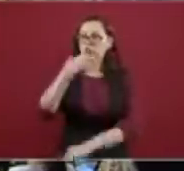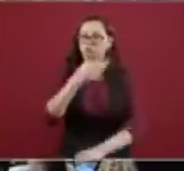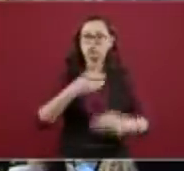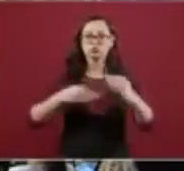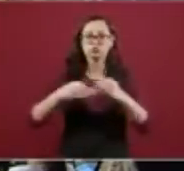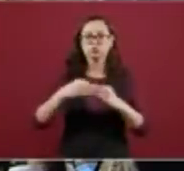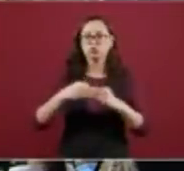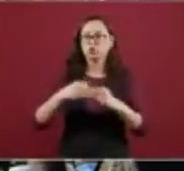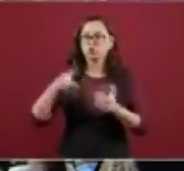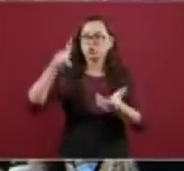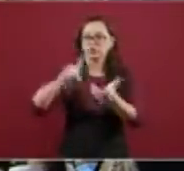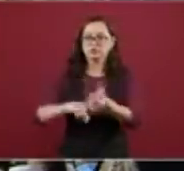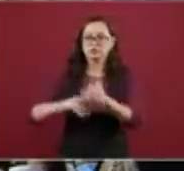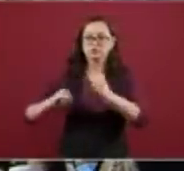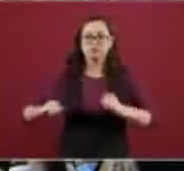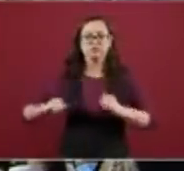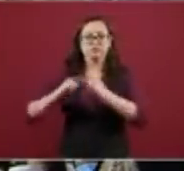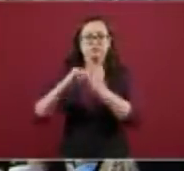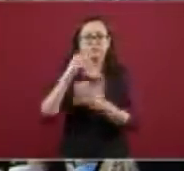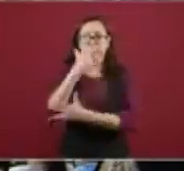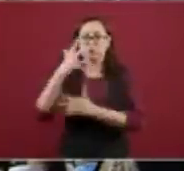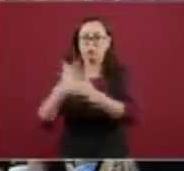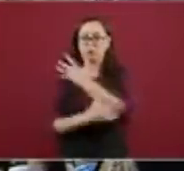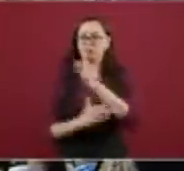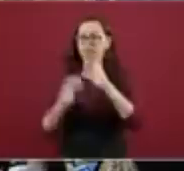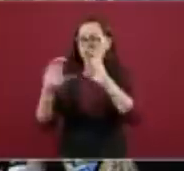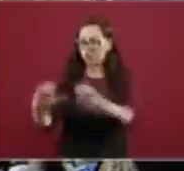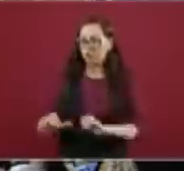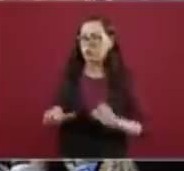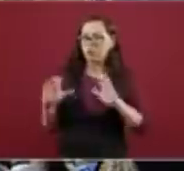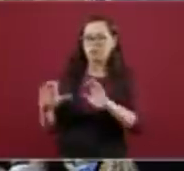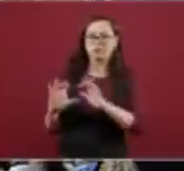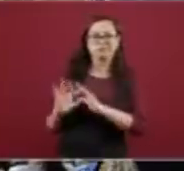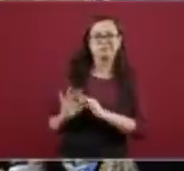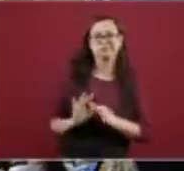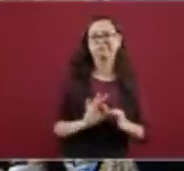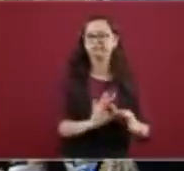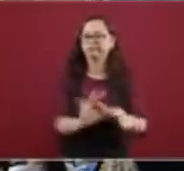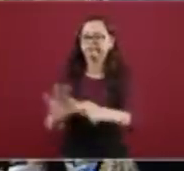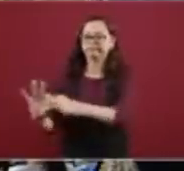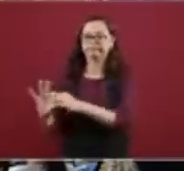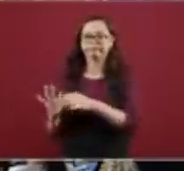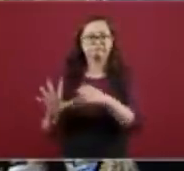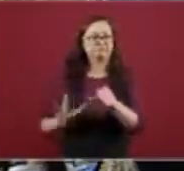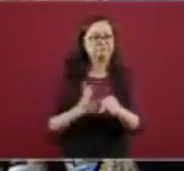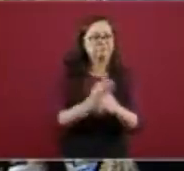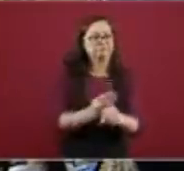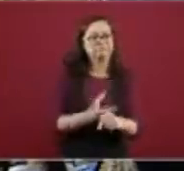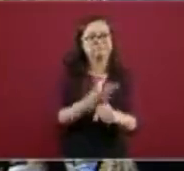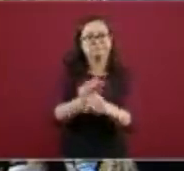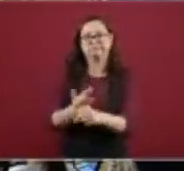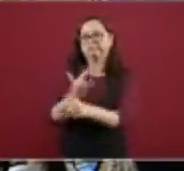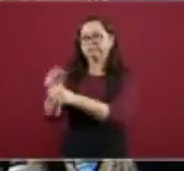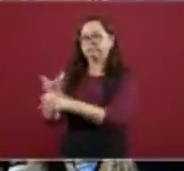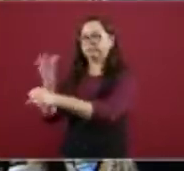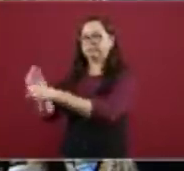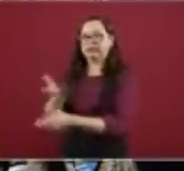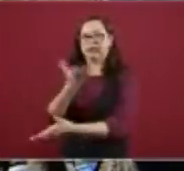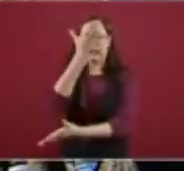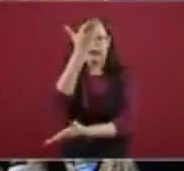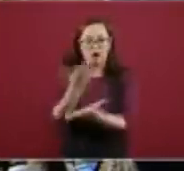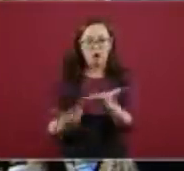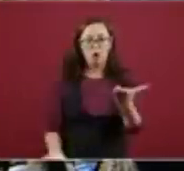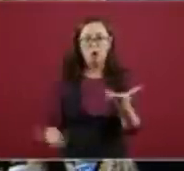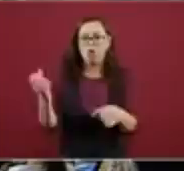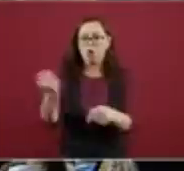que cuidan este bosque y que han tratado de hacer lo mejor por él, revitalizarlo ahora. Tenemos la oportunidad de, no solamente como un